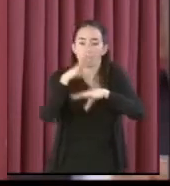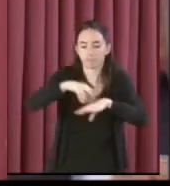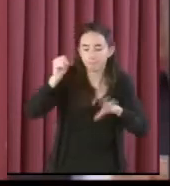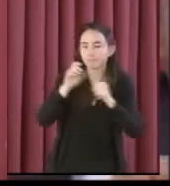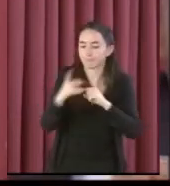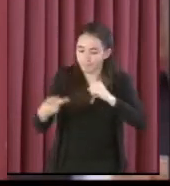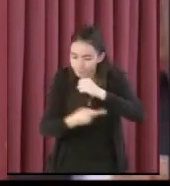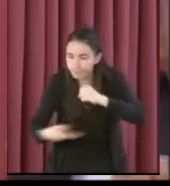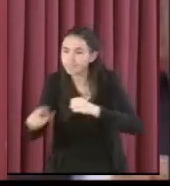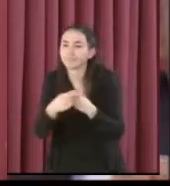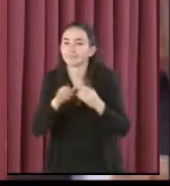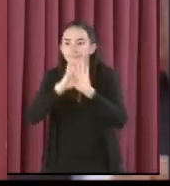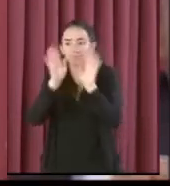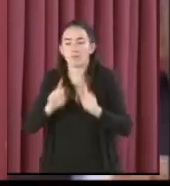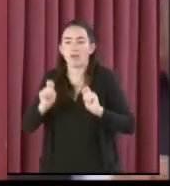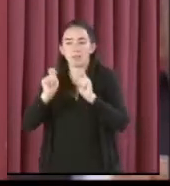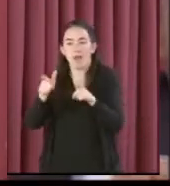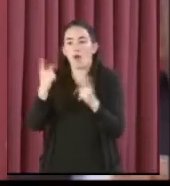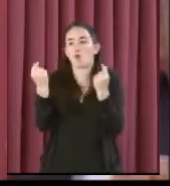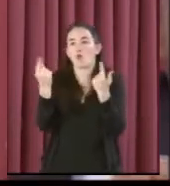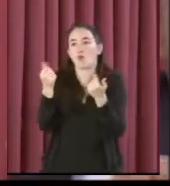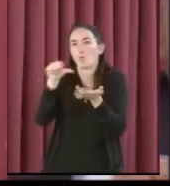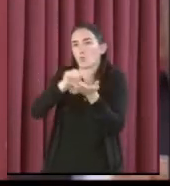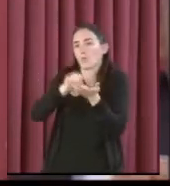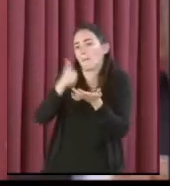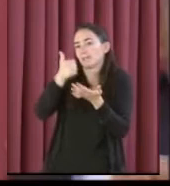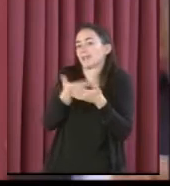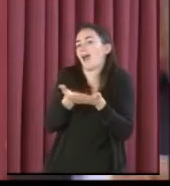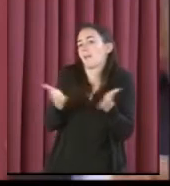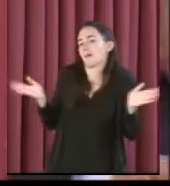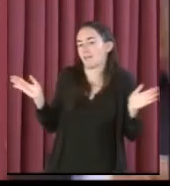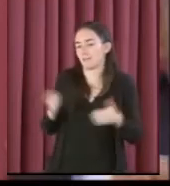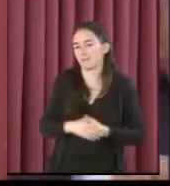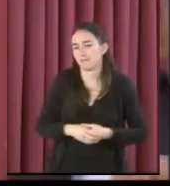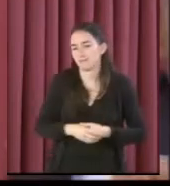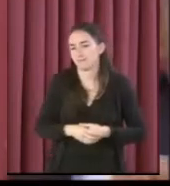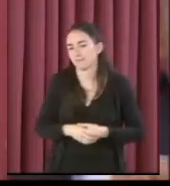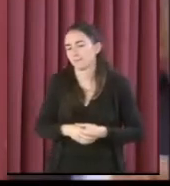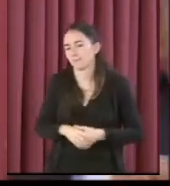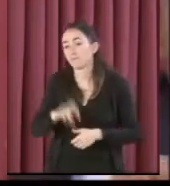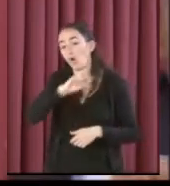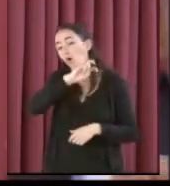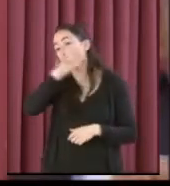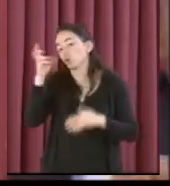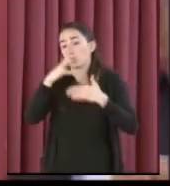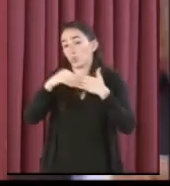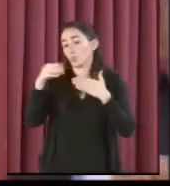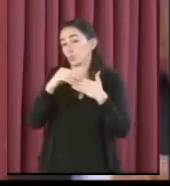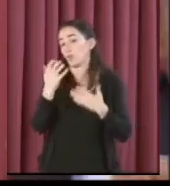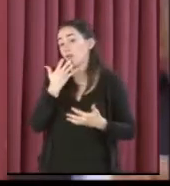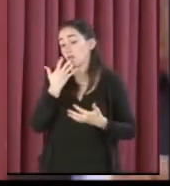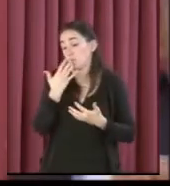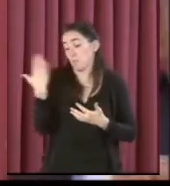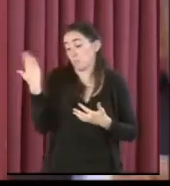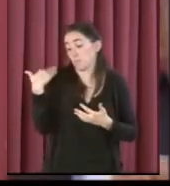duda, a hacer de Logroño una ciudad más amable. También, nuevos usos, los que hemos podido ver